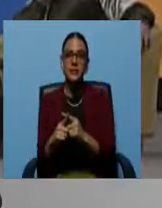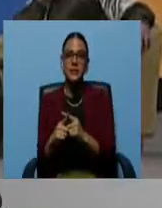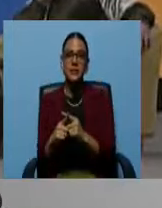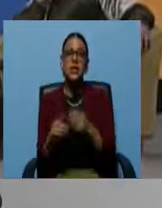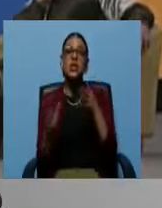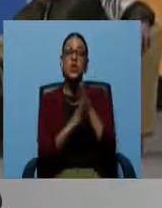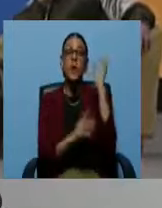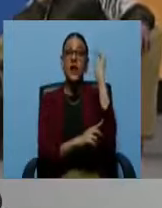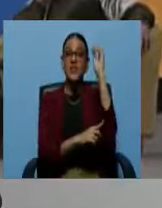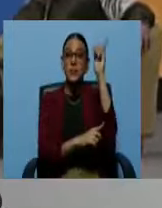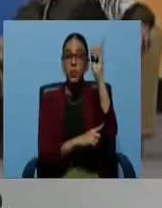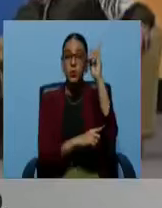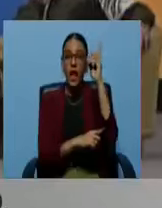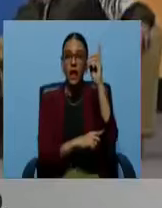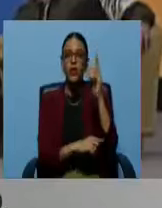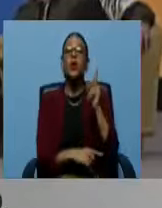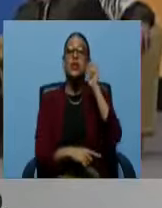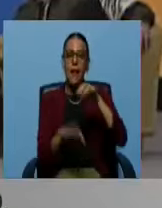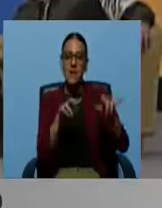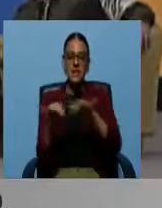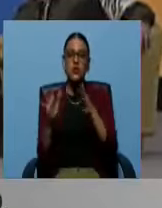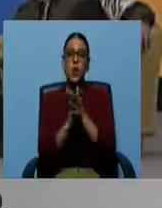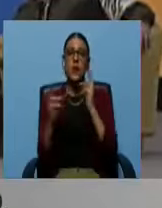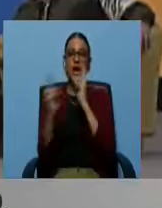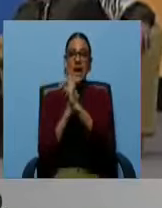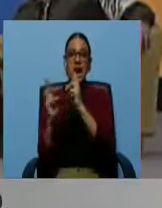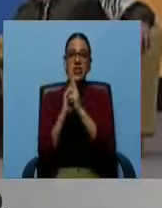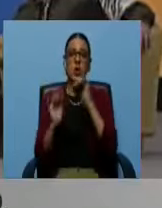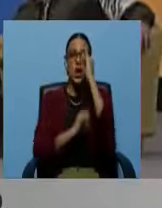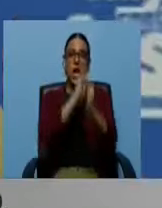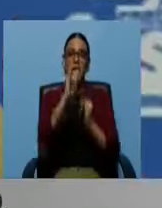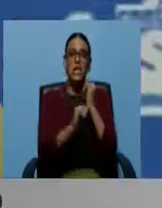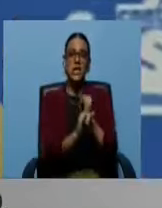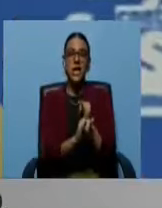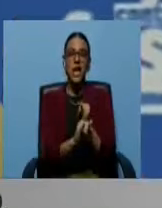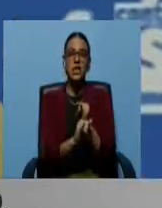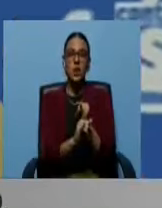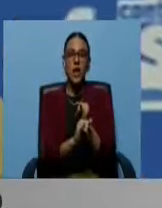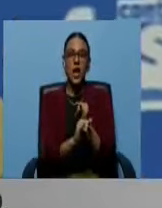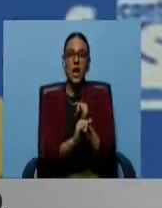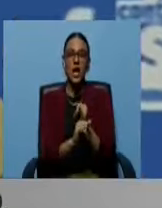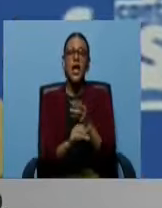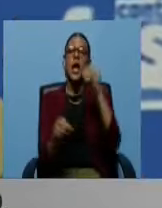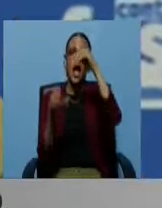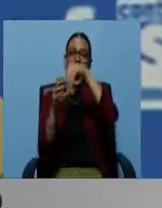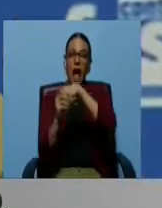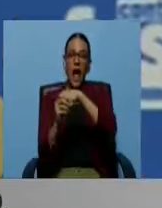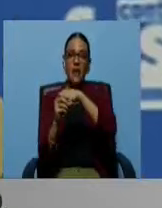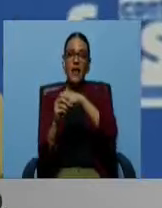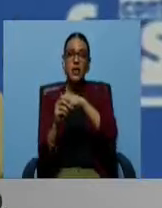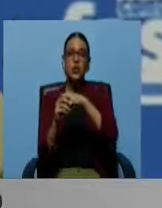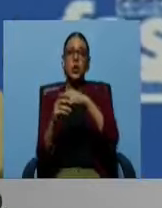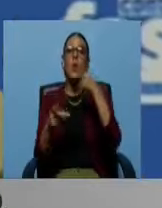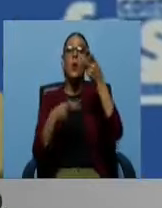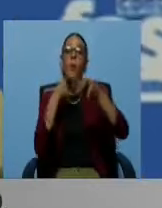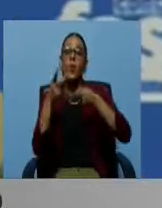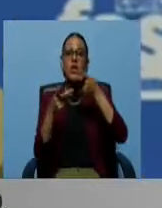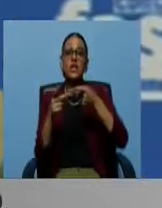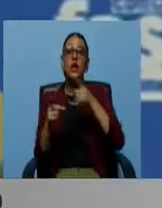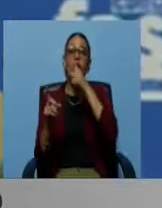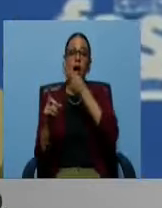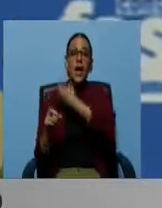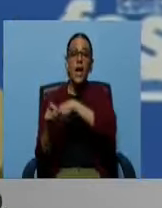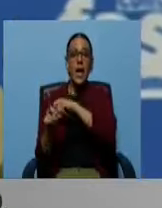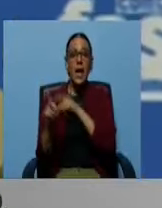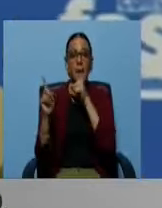eurodiputado y secretario de Relaciones Internacionales del Partido Comunista de España,